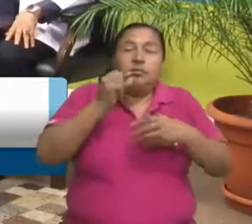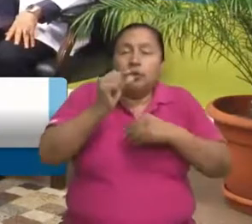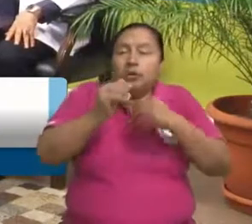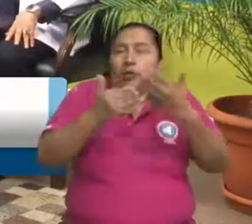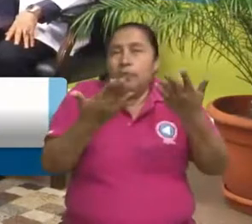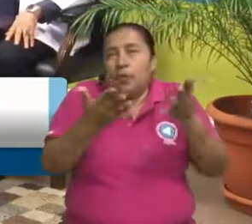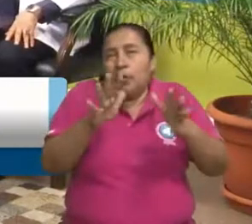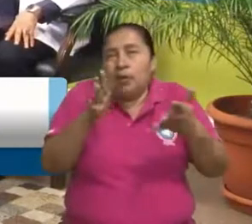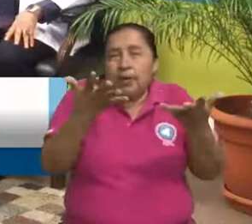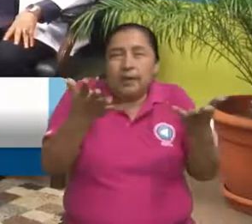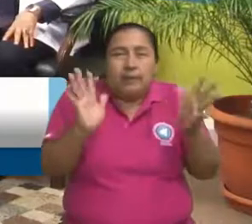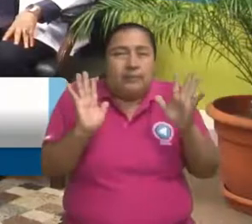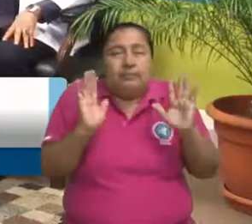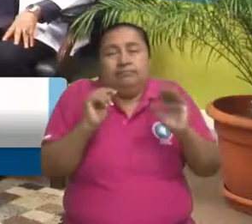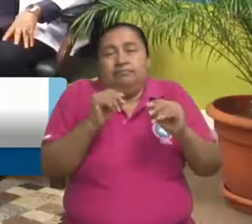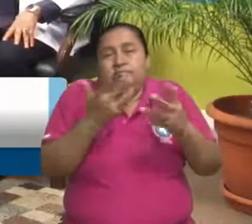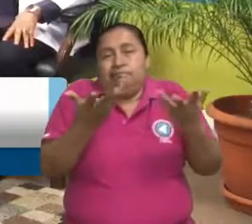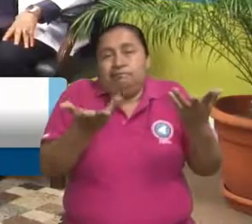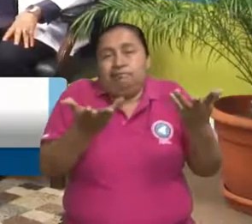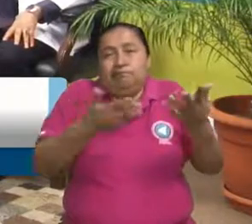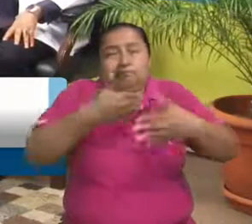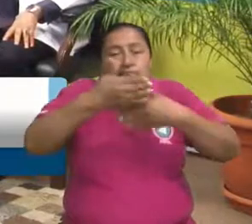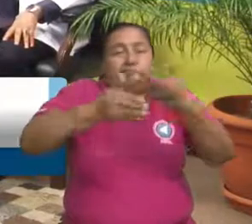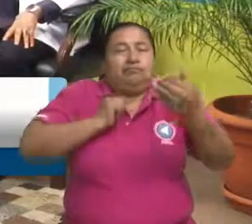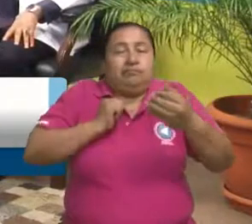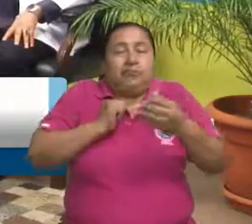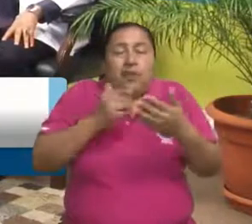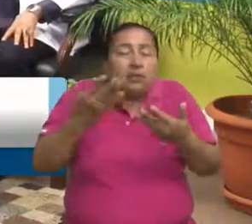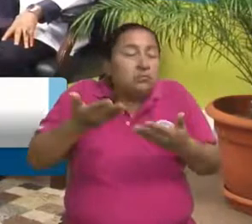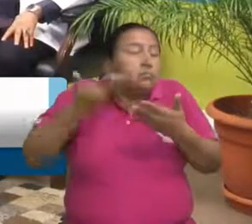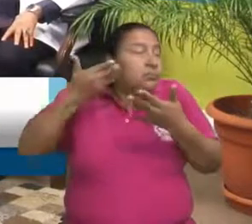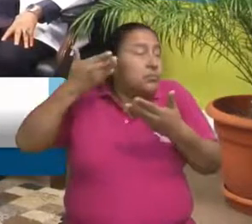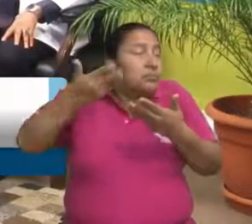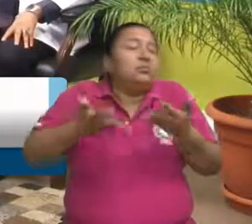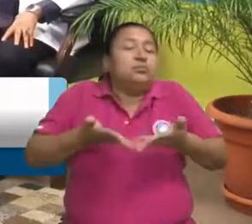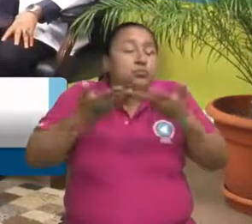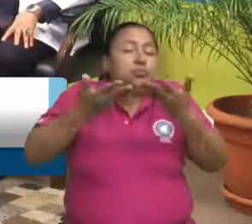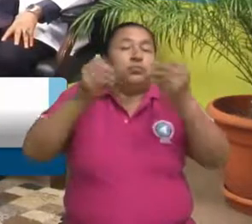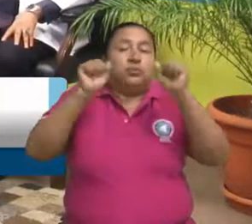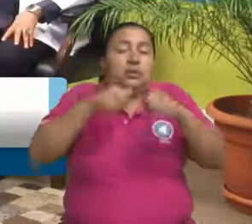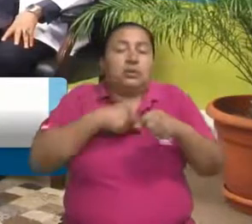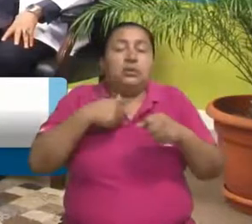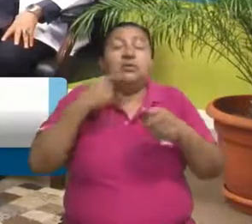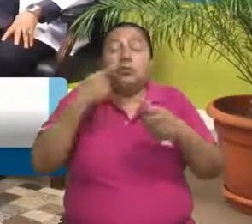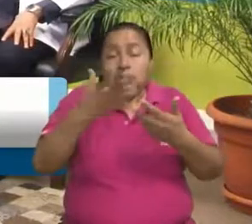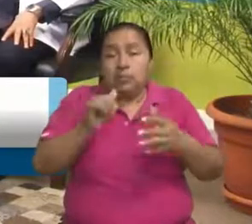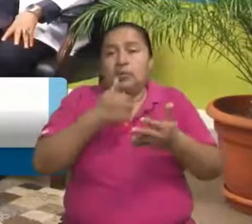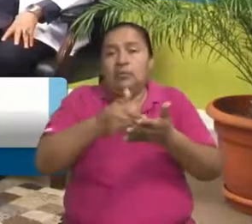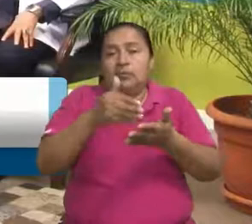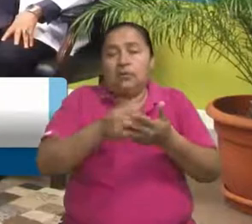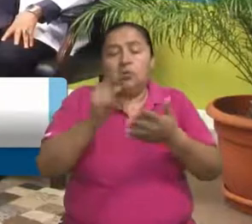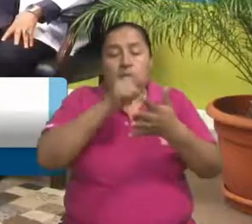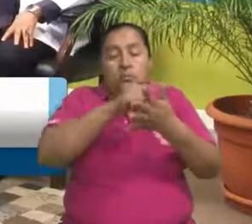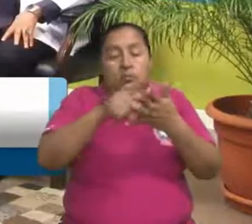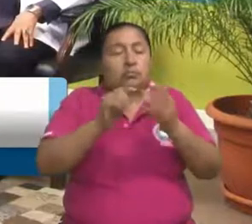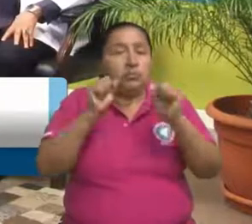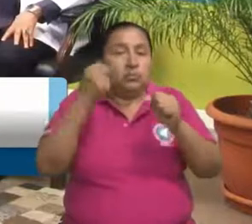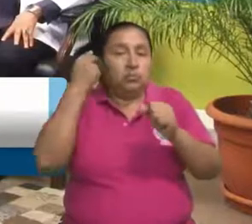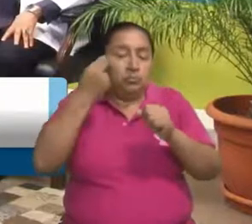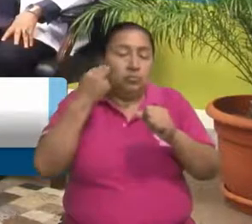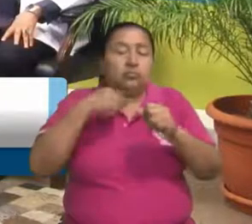como de, este, es estimulación, es bien sí, sensible, por eso le ¿verdad? Uno de los cinco sentidos.